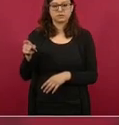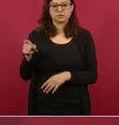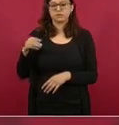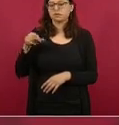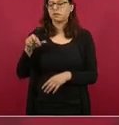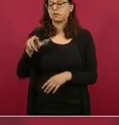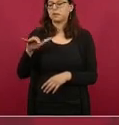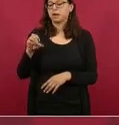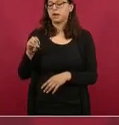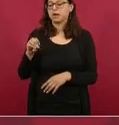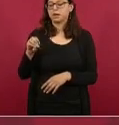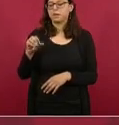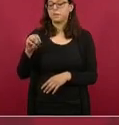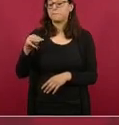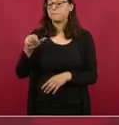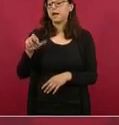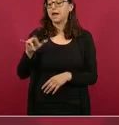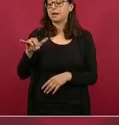Mariano Azuela.